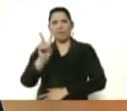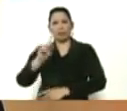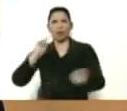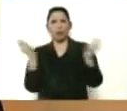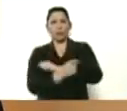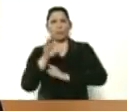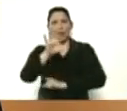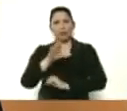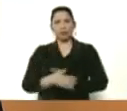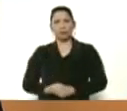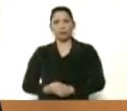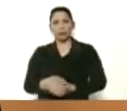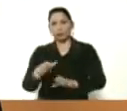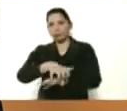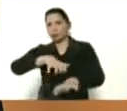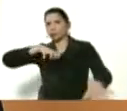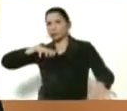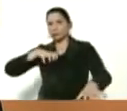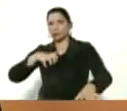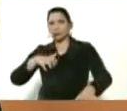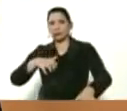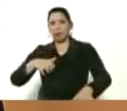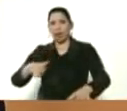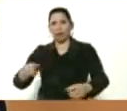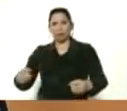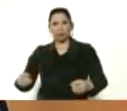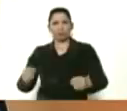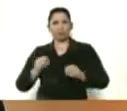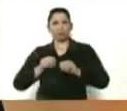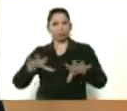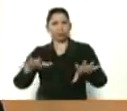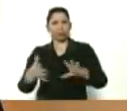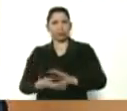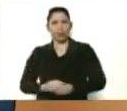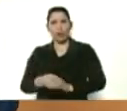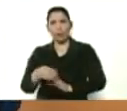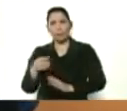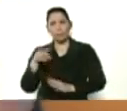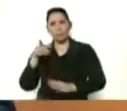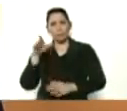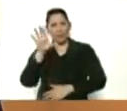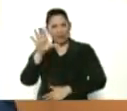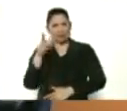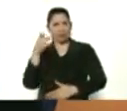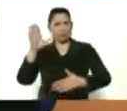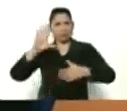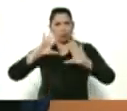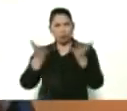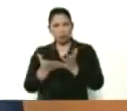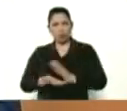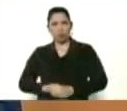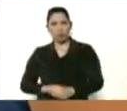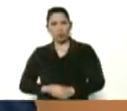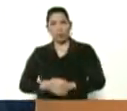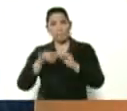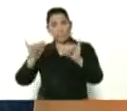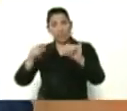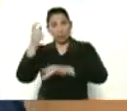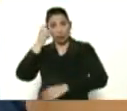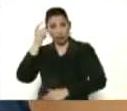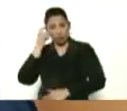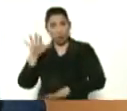en el país con mayor número de infestados, lo dijo él, del continente, que nos íbamos a convertir en el epicentro. El mismo día